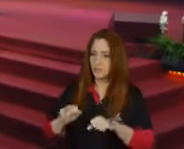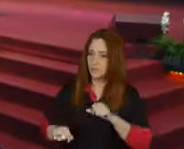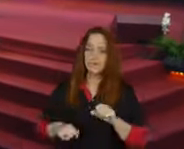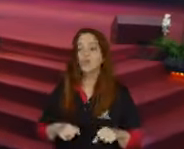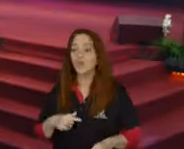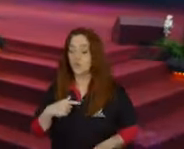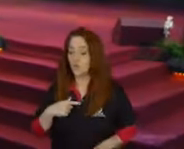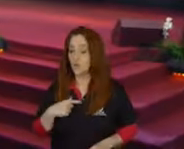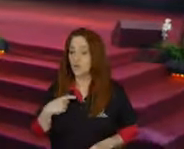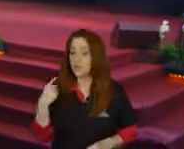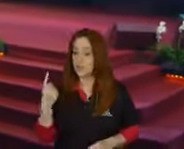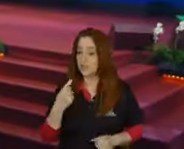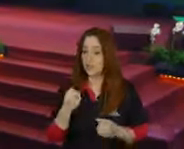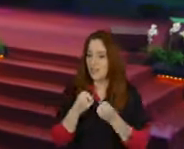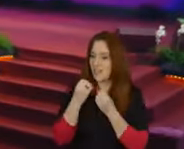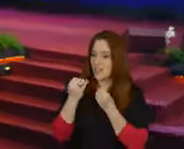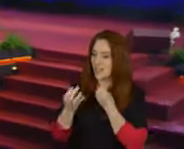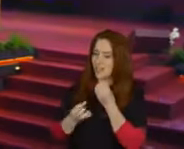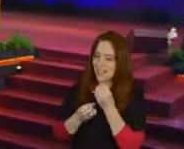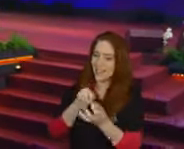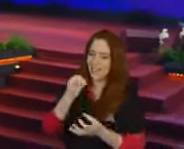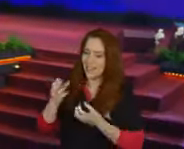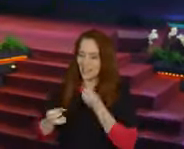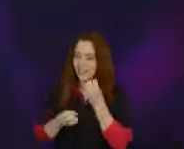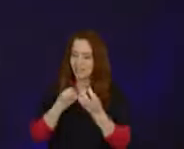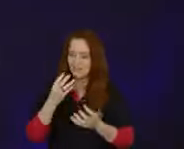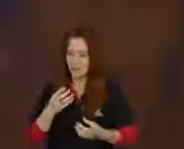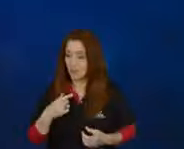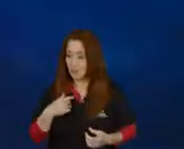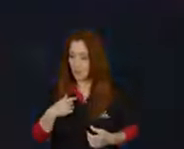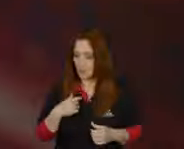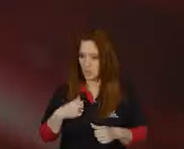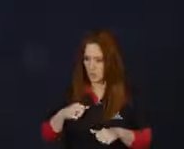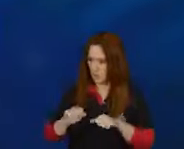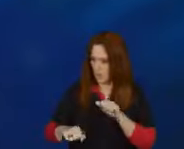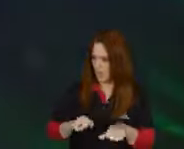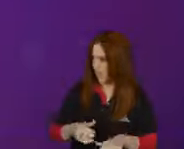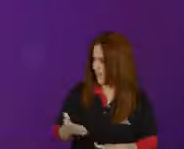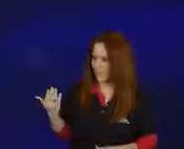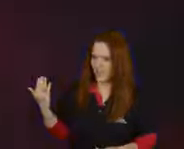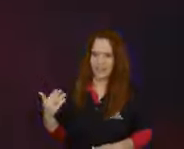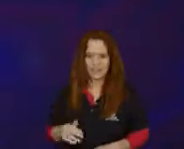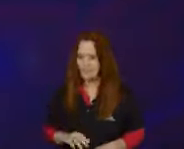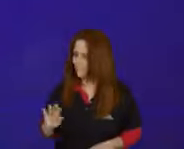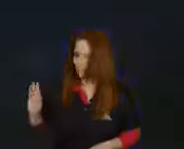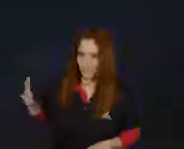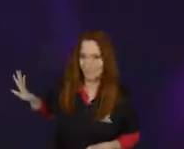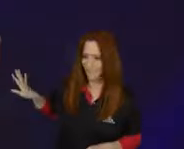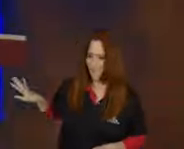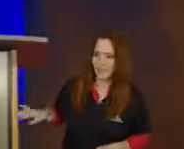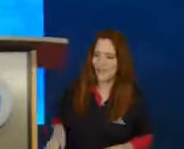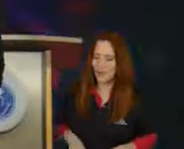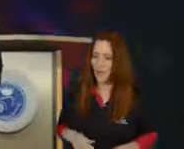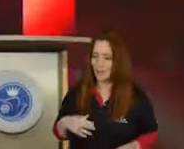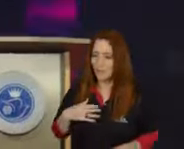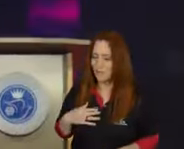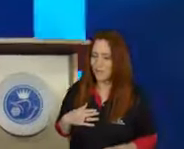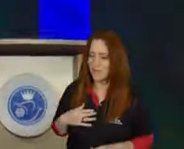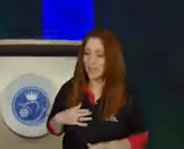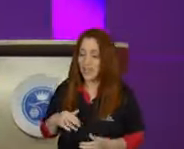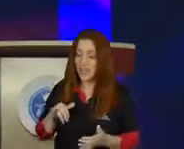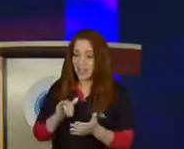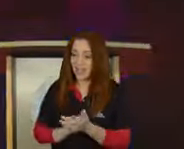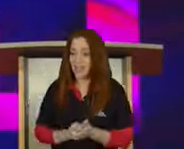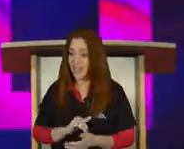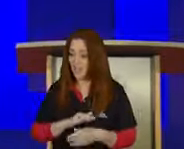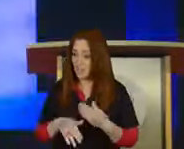te cantaré y no paso atrás. Que lo sepa el mundo, díselo. Y que lo sepa el mundo, que si